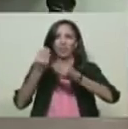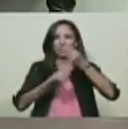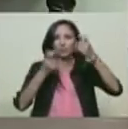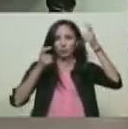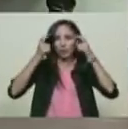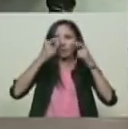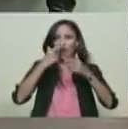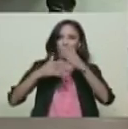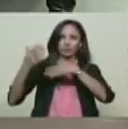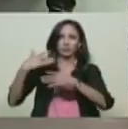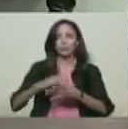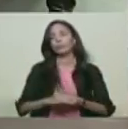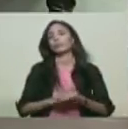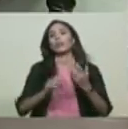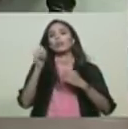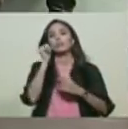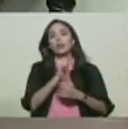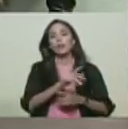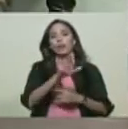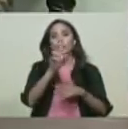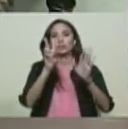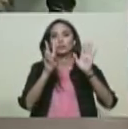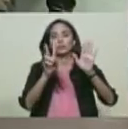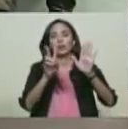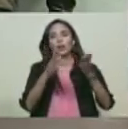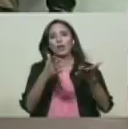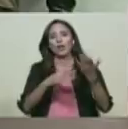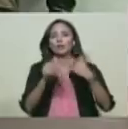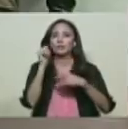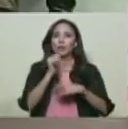2019-2025. Sábado 7, domingo 7.